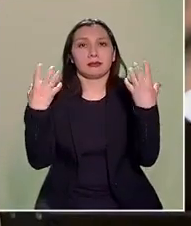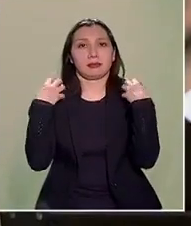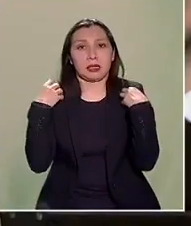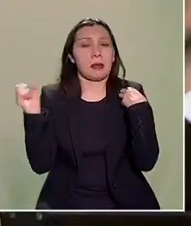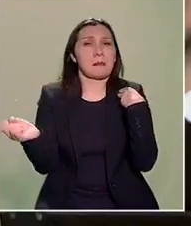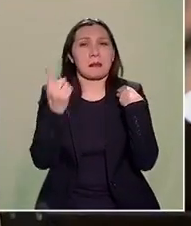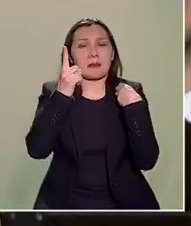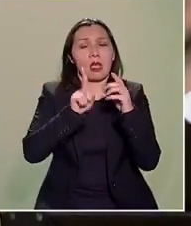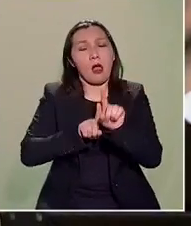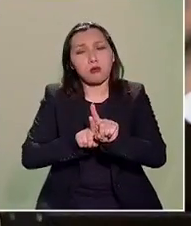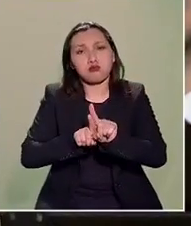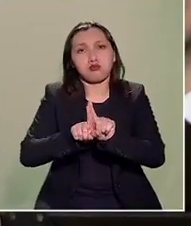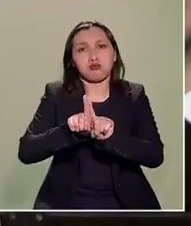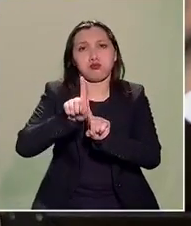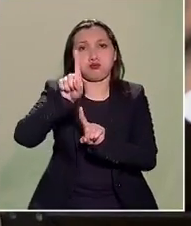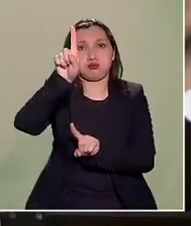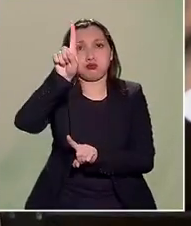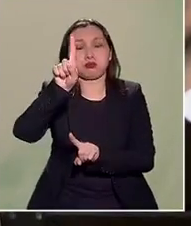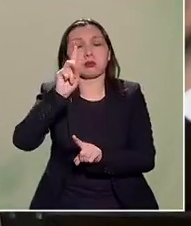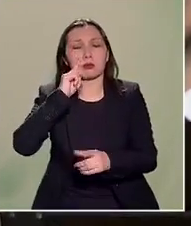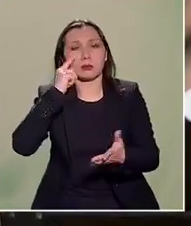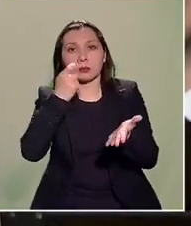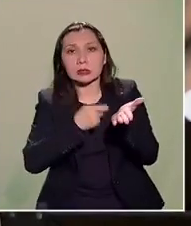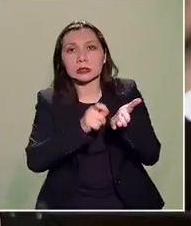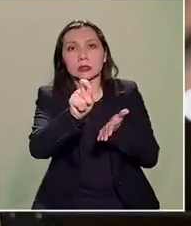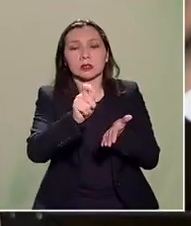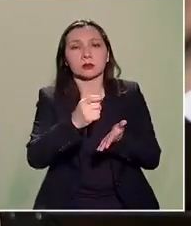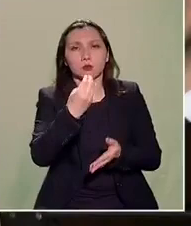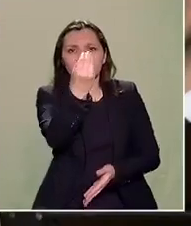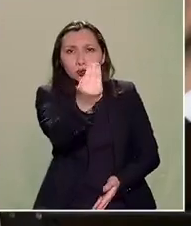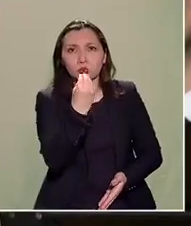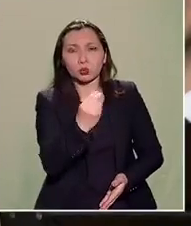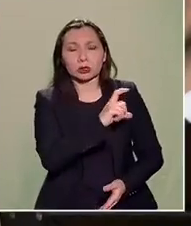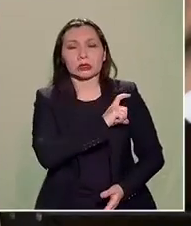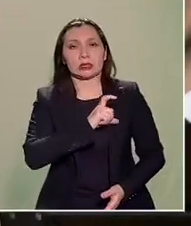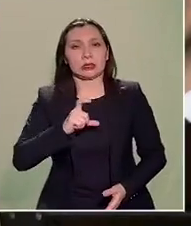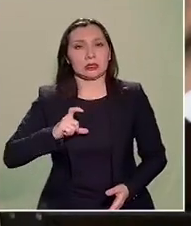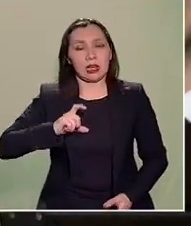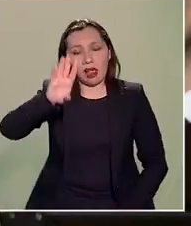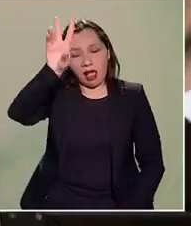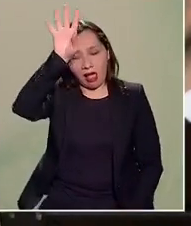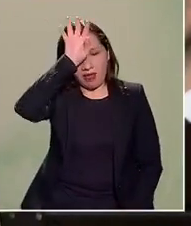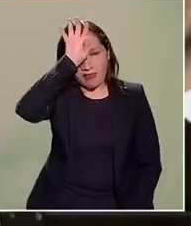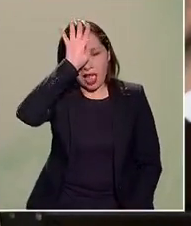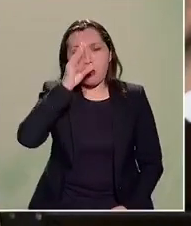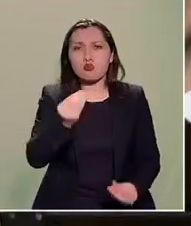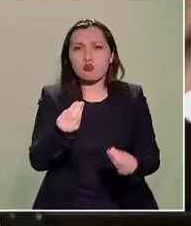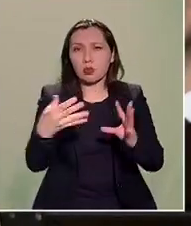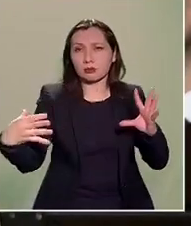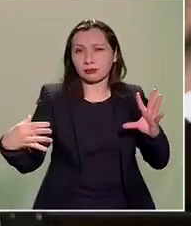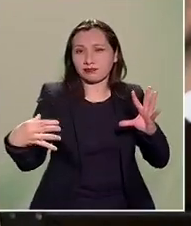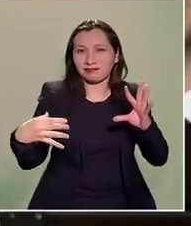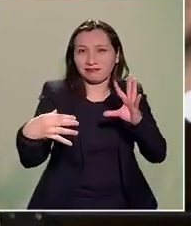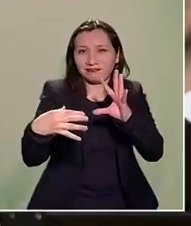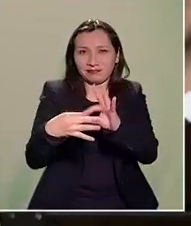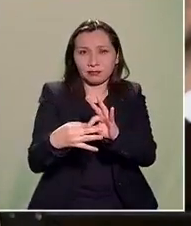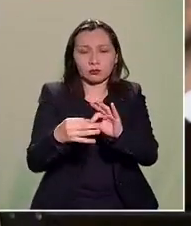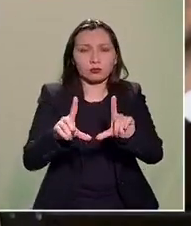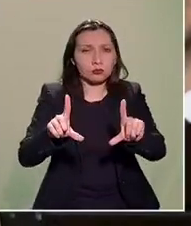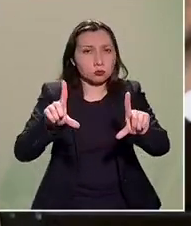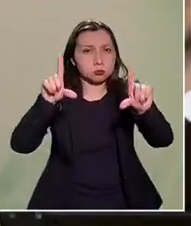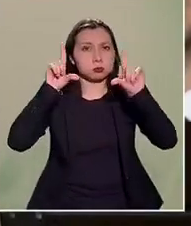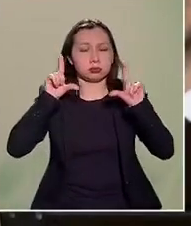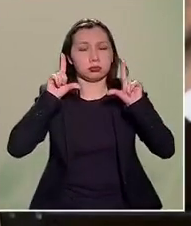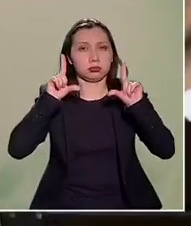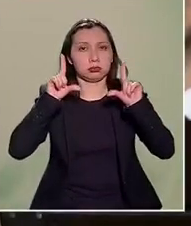primera expedición quien fue reconocido por ser un cristiano evangélico muy conecta muy connotados